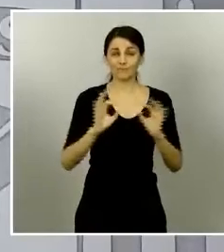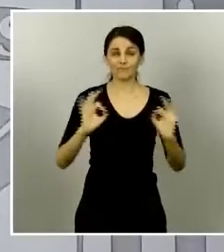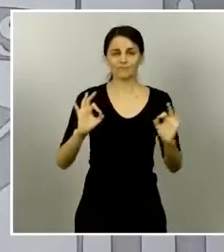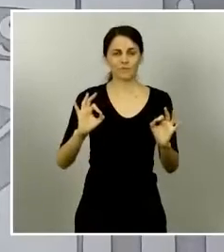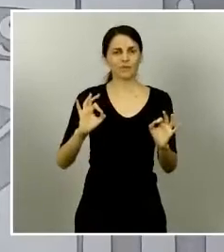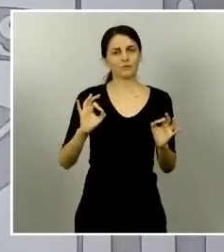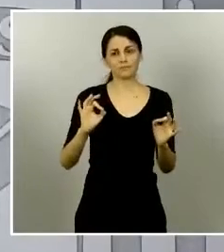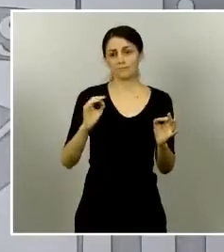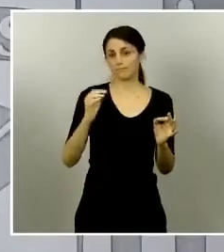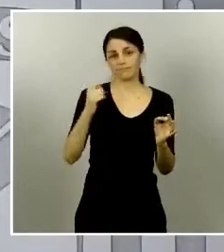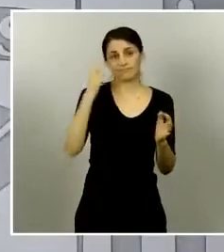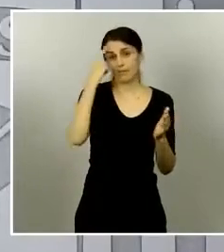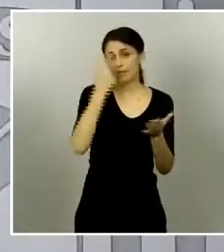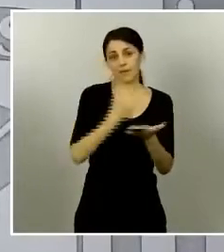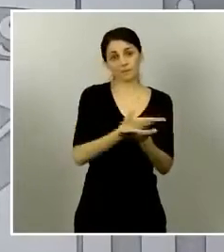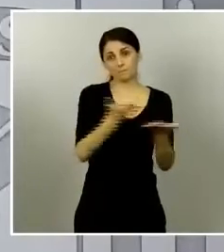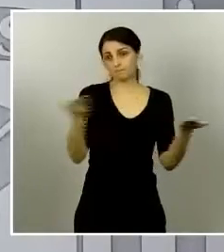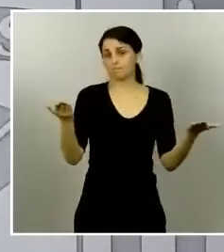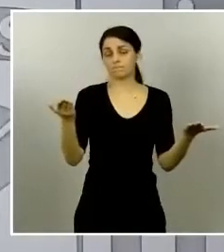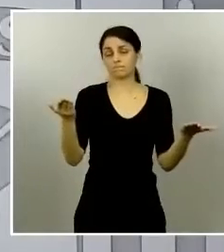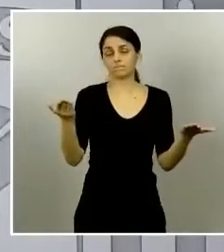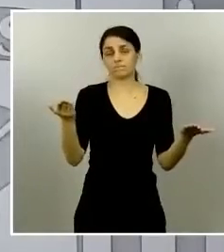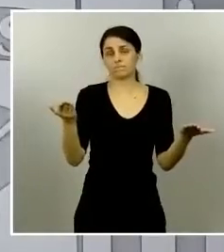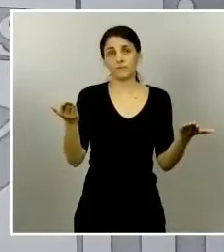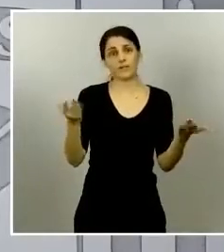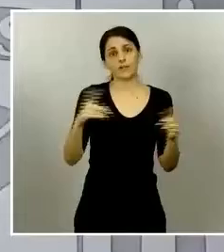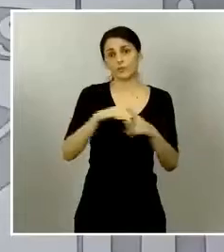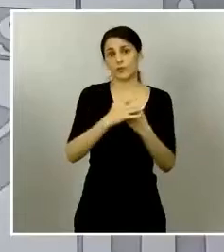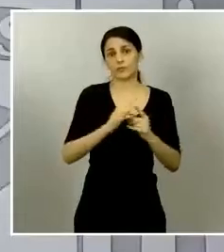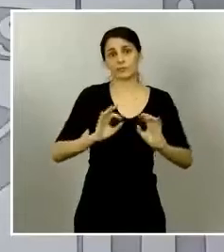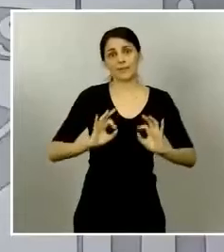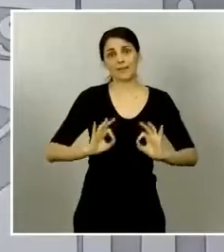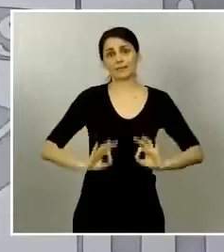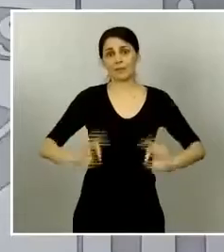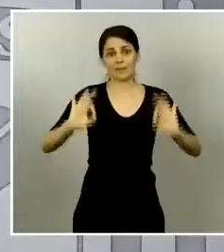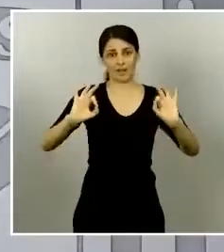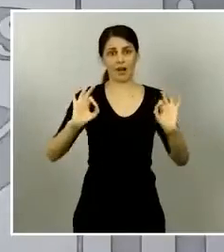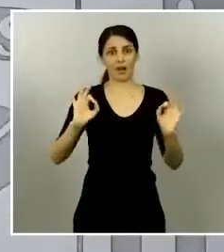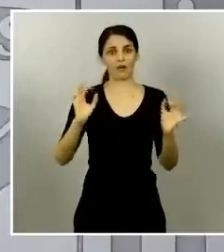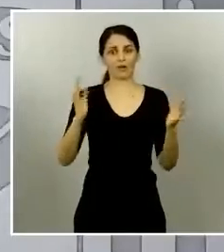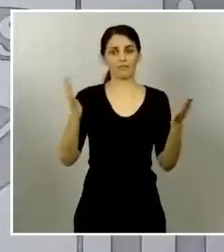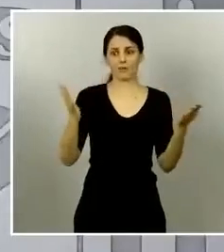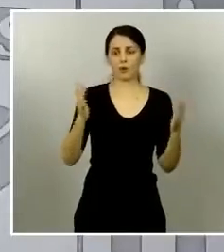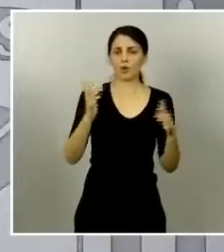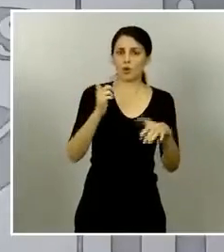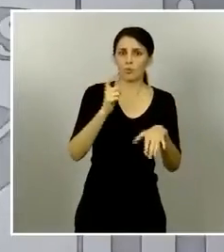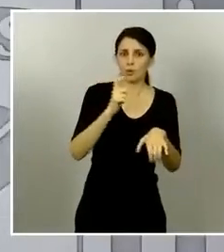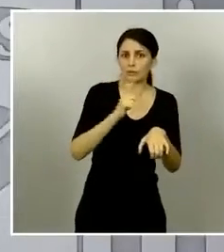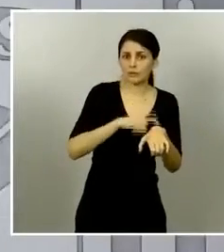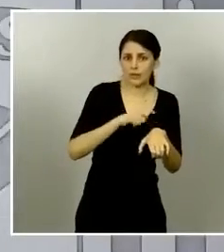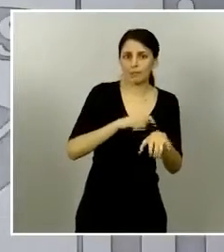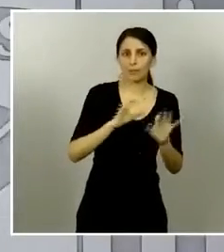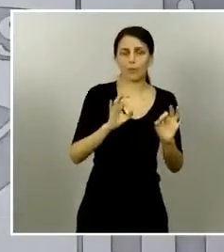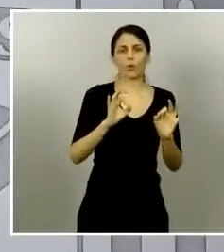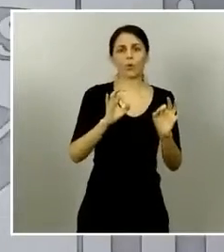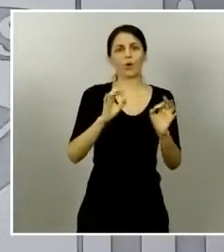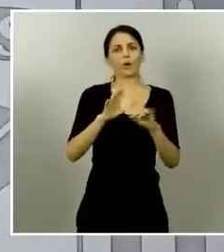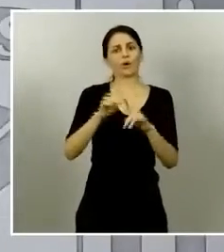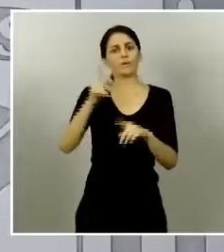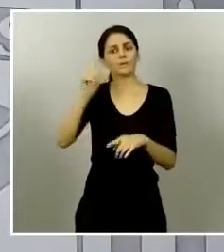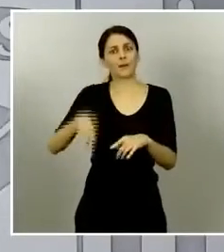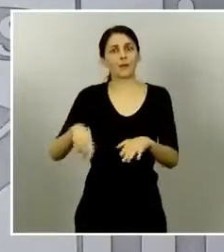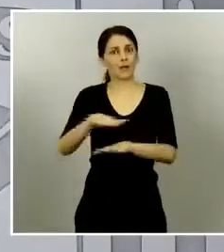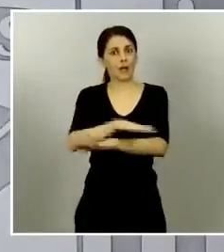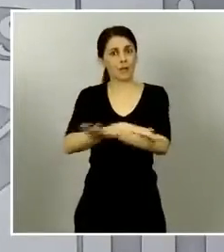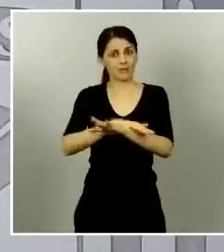la extraordinaria situación que vivimos es una situación, como todos los ciudadanos conocen, especial en términos